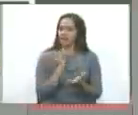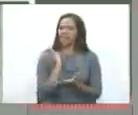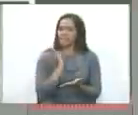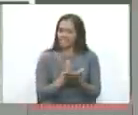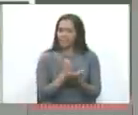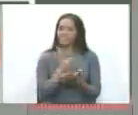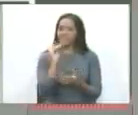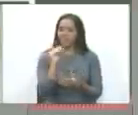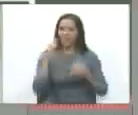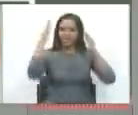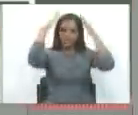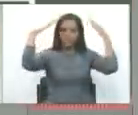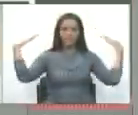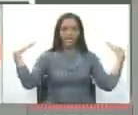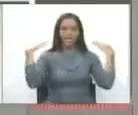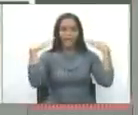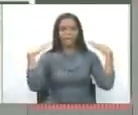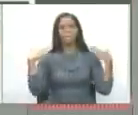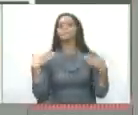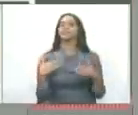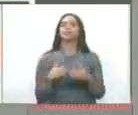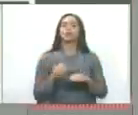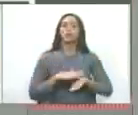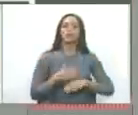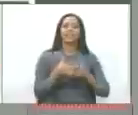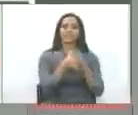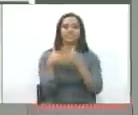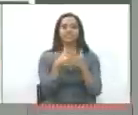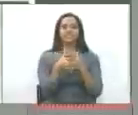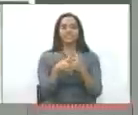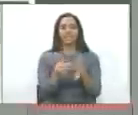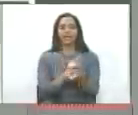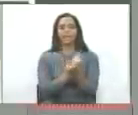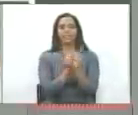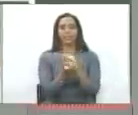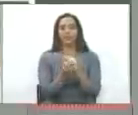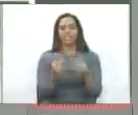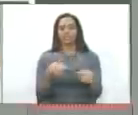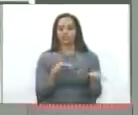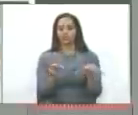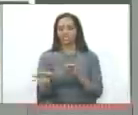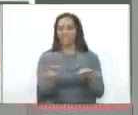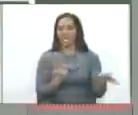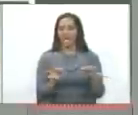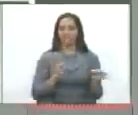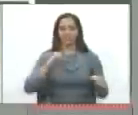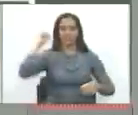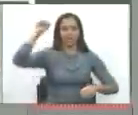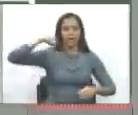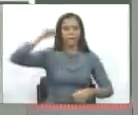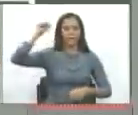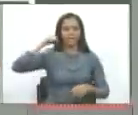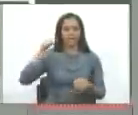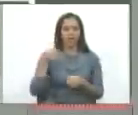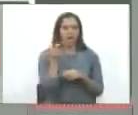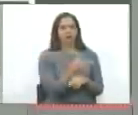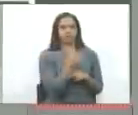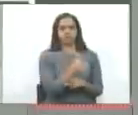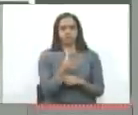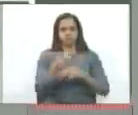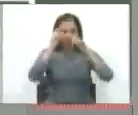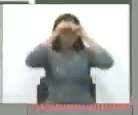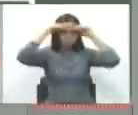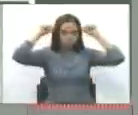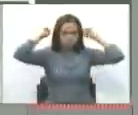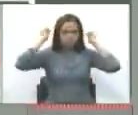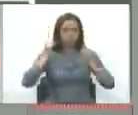Vietnam porque los gringos la convirtieron en su escenario, pues. Hicieron hasta aquellas películas, ¿cómo se llama? Rambo y su...